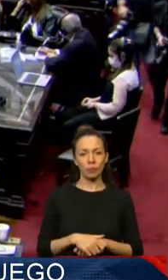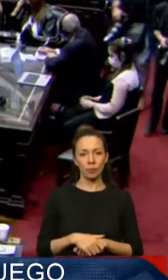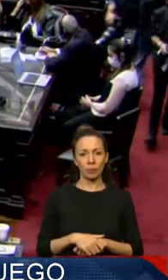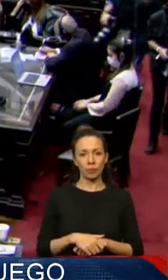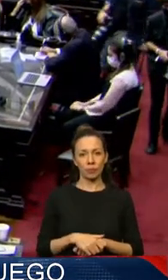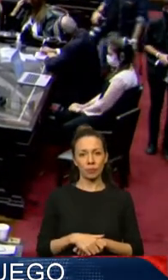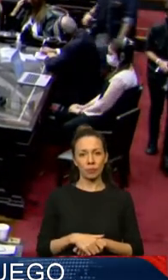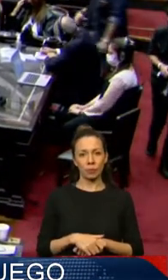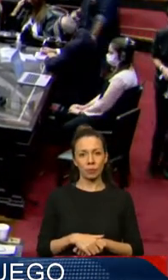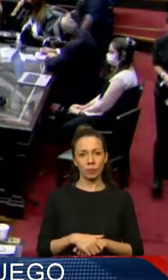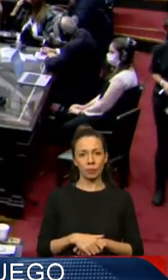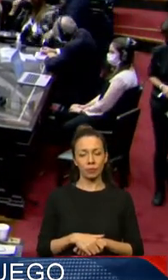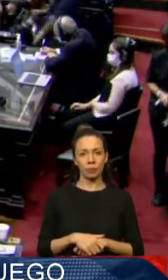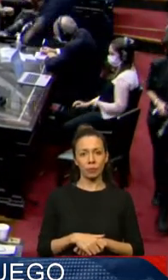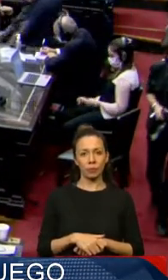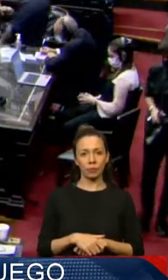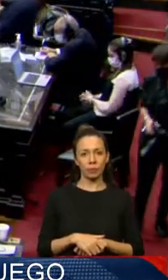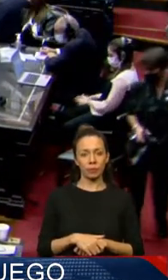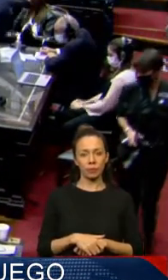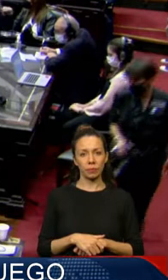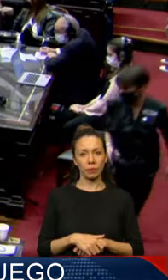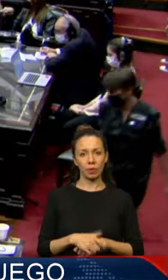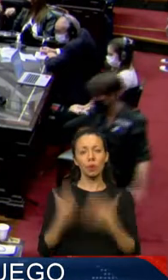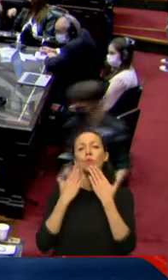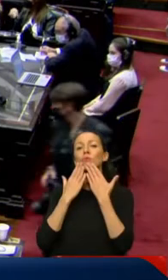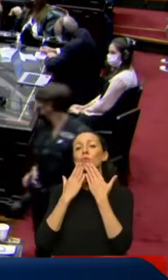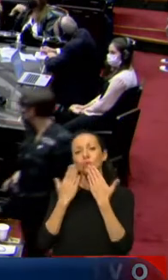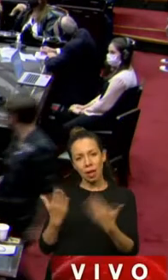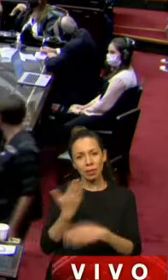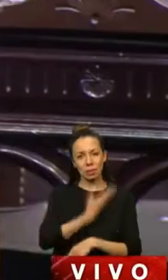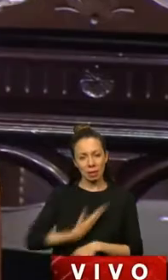Muchas gracias, presidente.